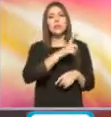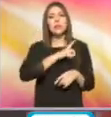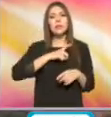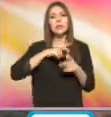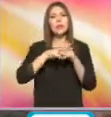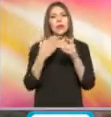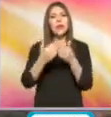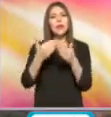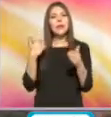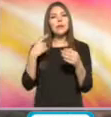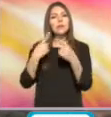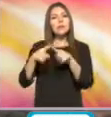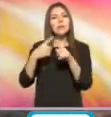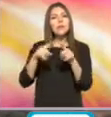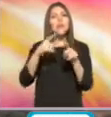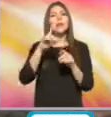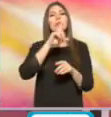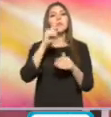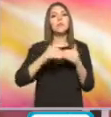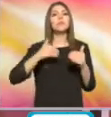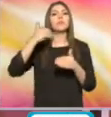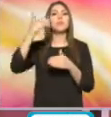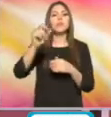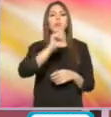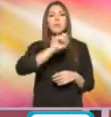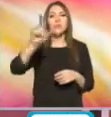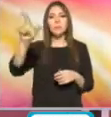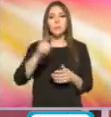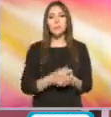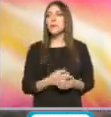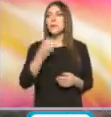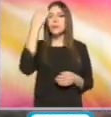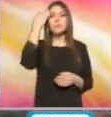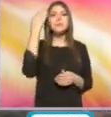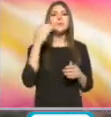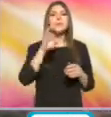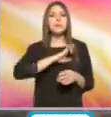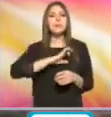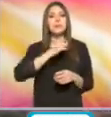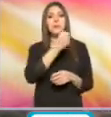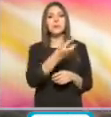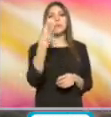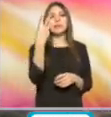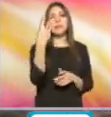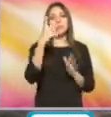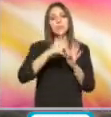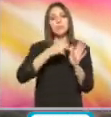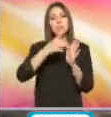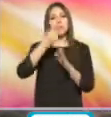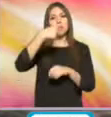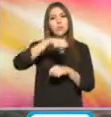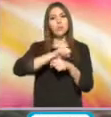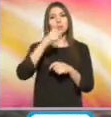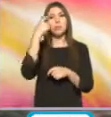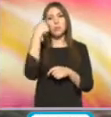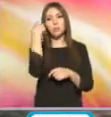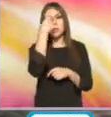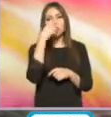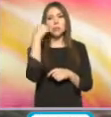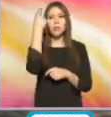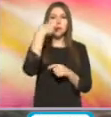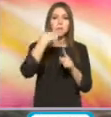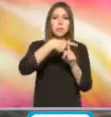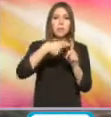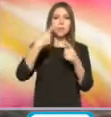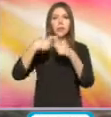de ejercicio también. Sí. ¿Cuánto entrenan? Bueno, lucha libre yo entreno 3 veces a la semana, 1 hora, hora y media, ¿no? De acuerdo también a mis